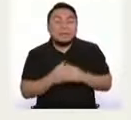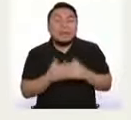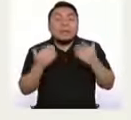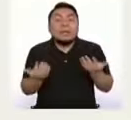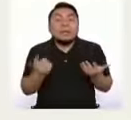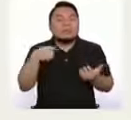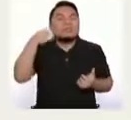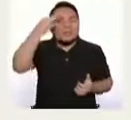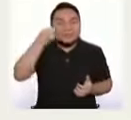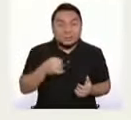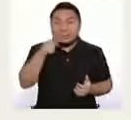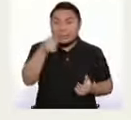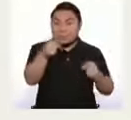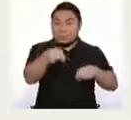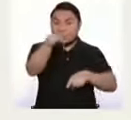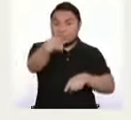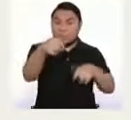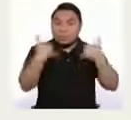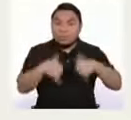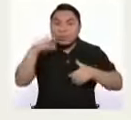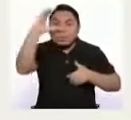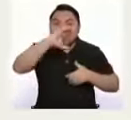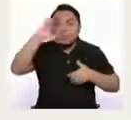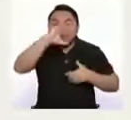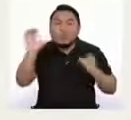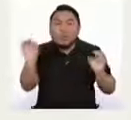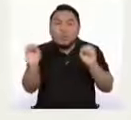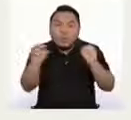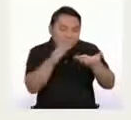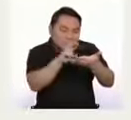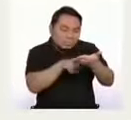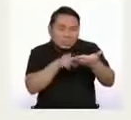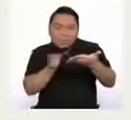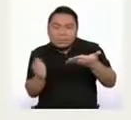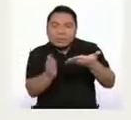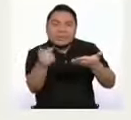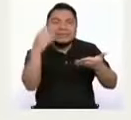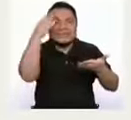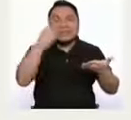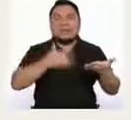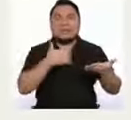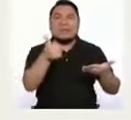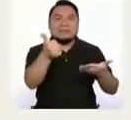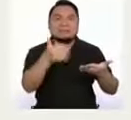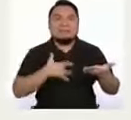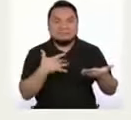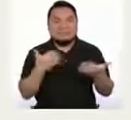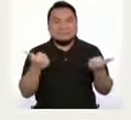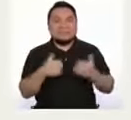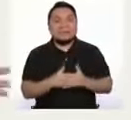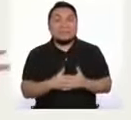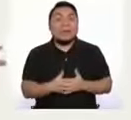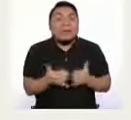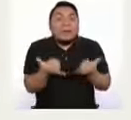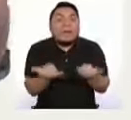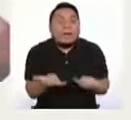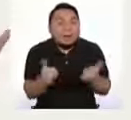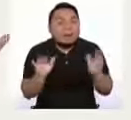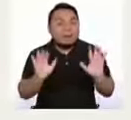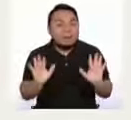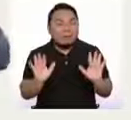Y estoy segura que cuando jueguen a la búsqueda del tesoro, lo van a experimentar. Pero ahora, niños y